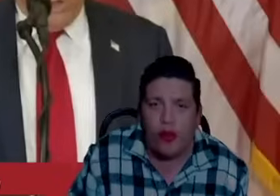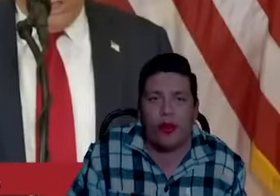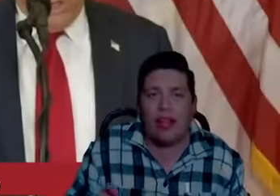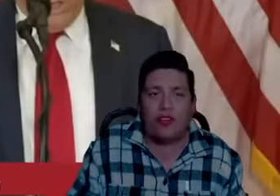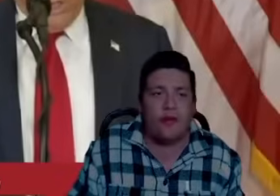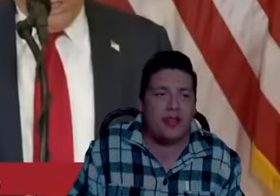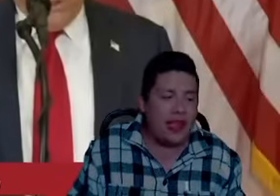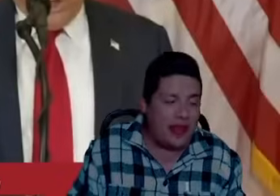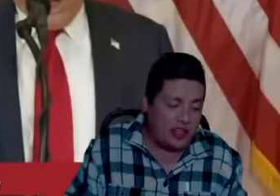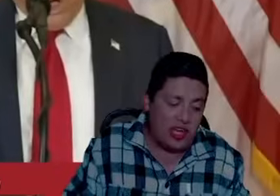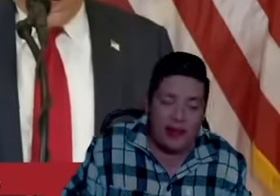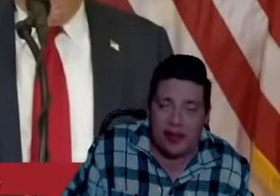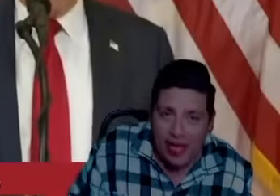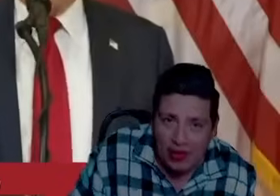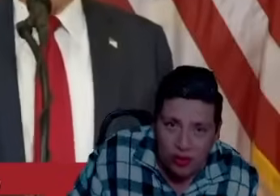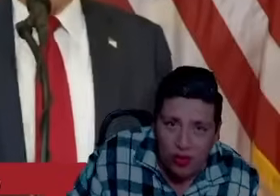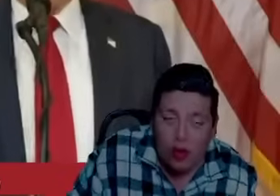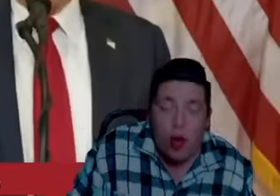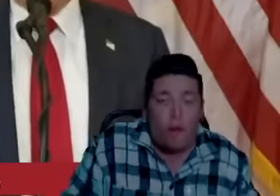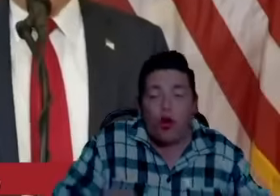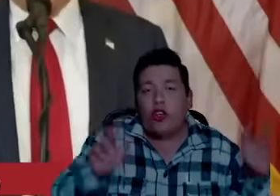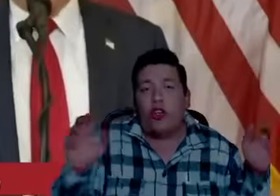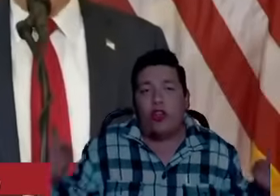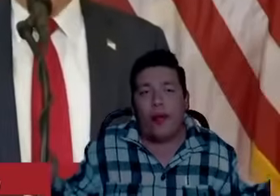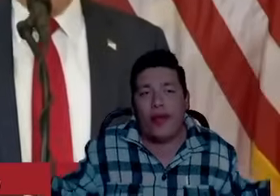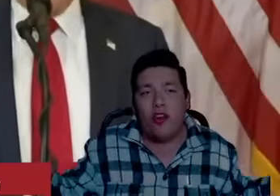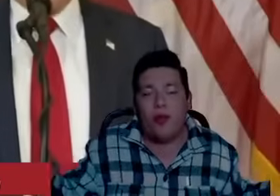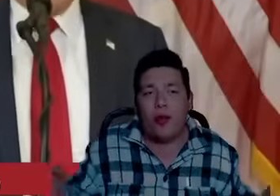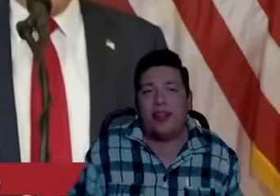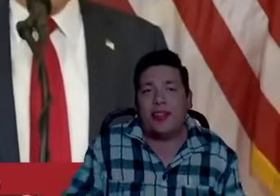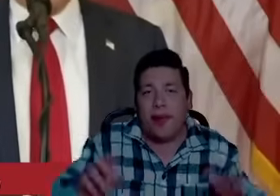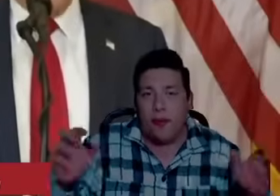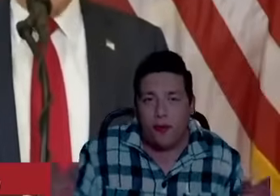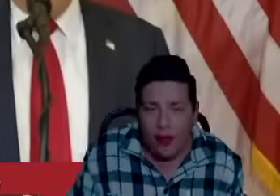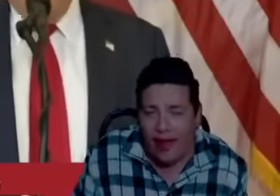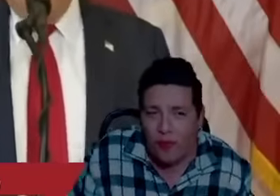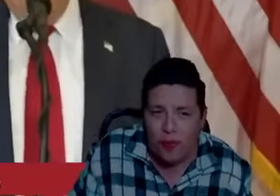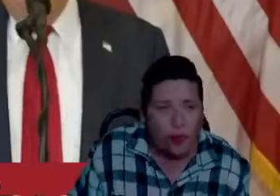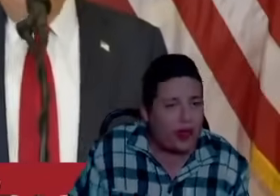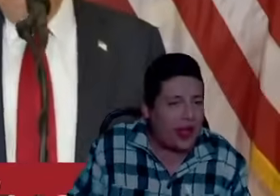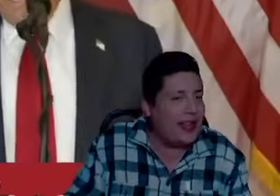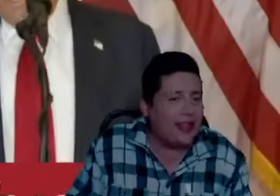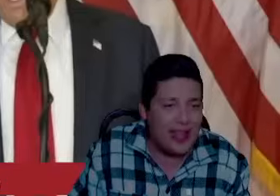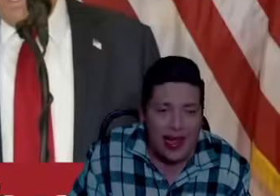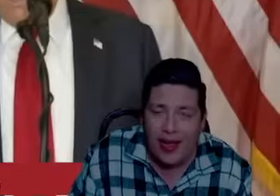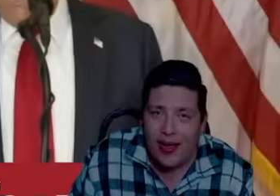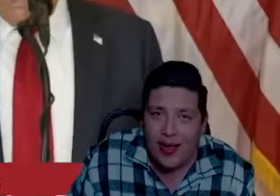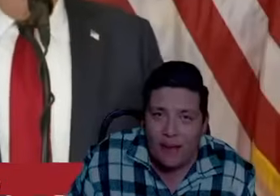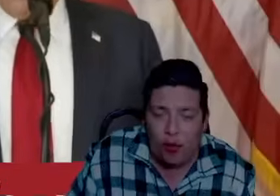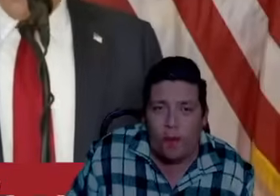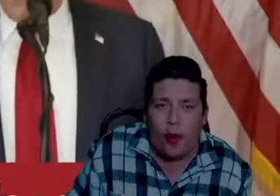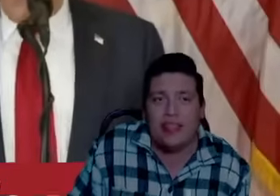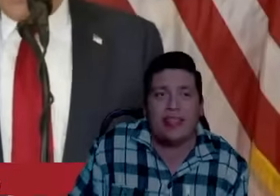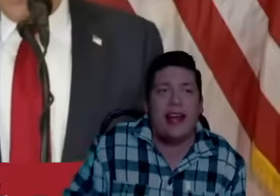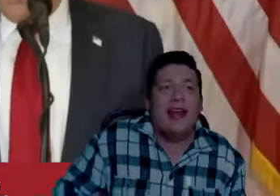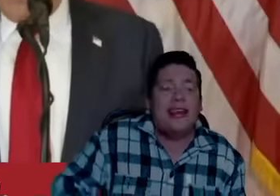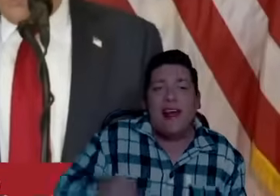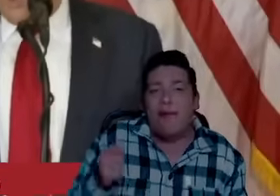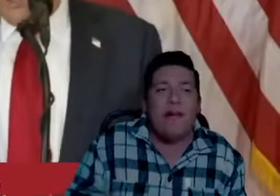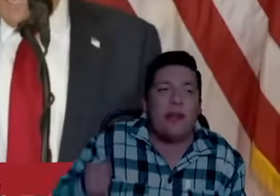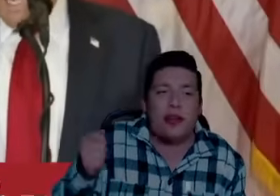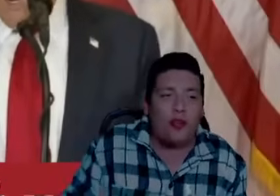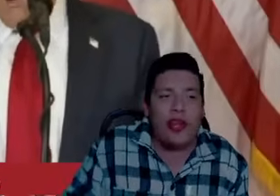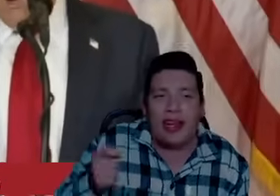muestran cómo Donald Trump está deschavetado. Muchos lo ven como que está blofeando porque esta